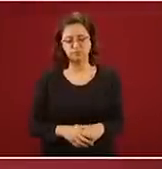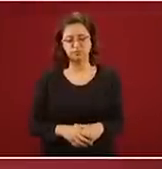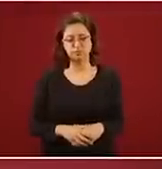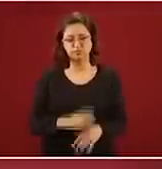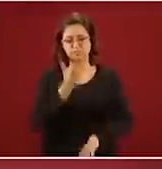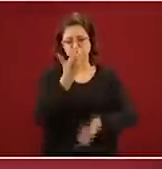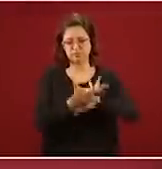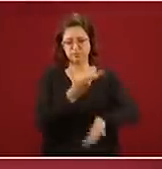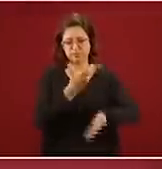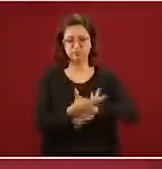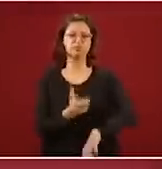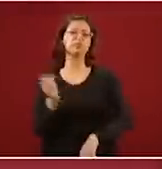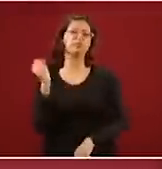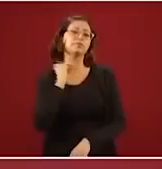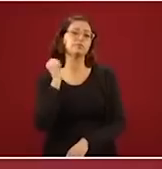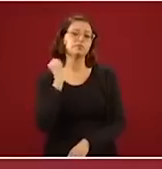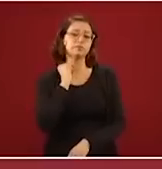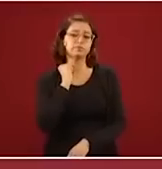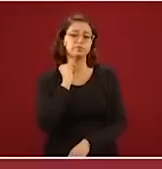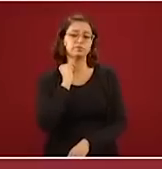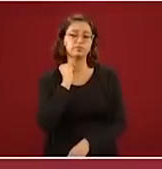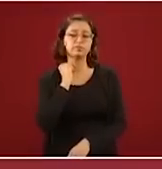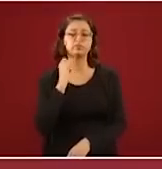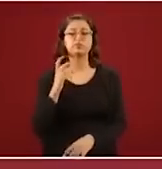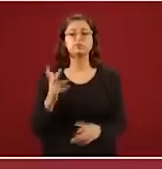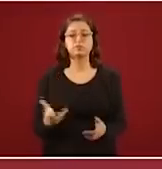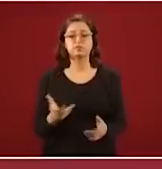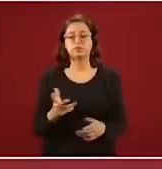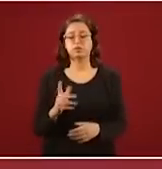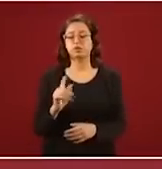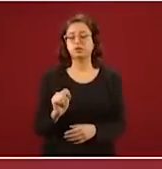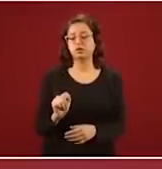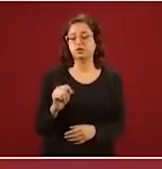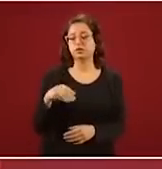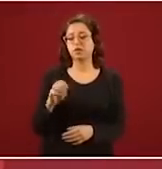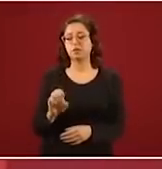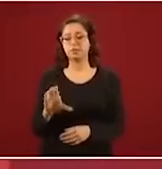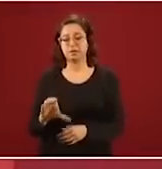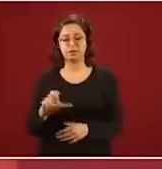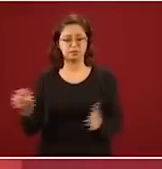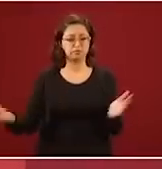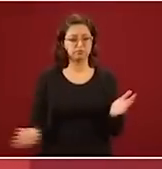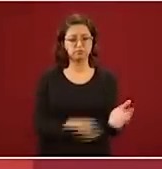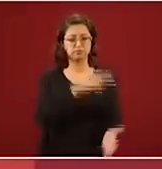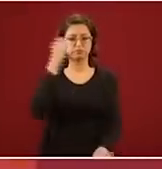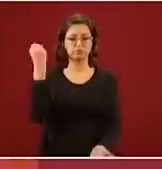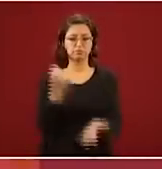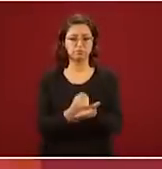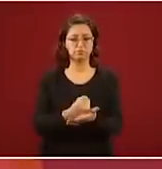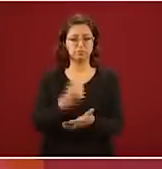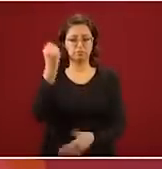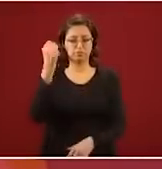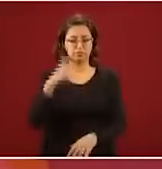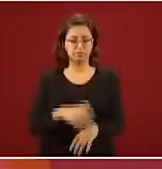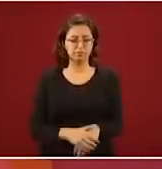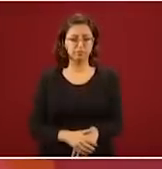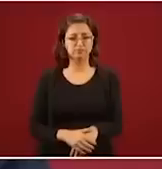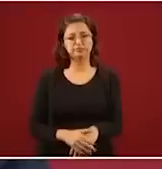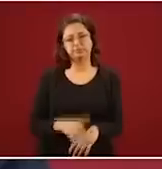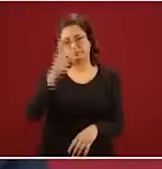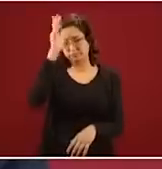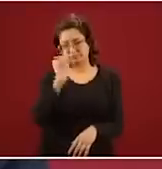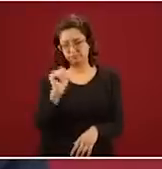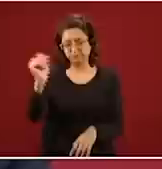en Estados Unidos, se apruebe el tratado comercial Canadá, Estados